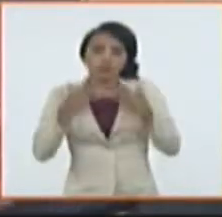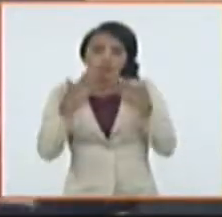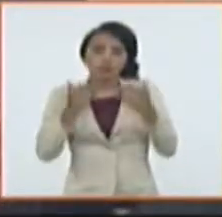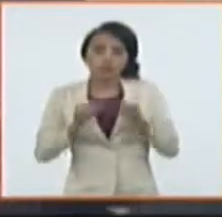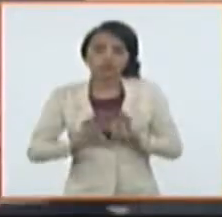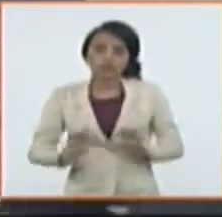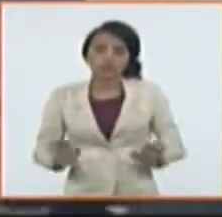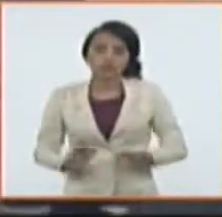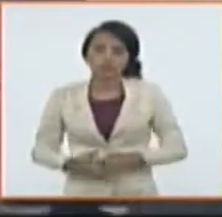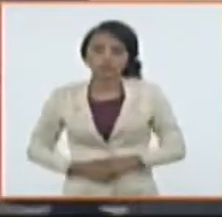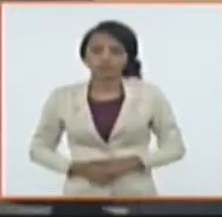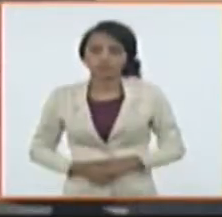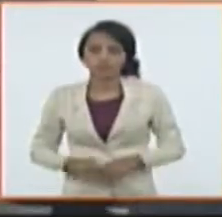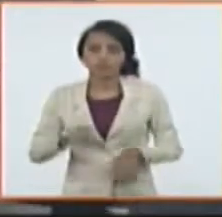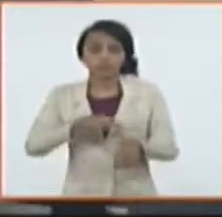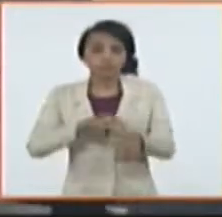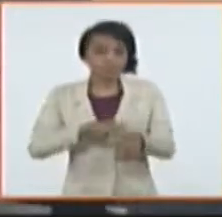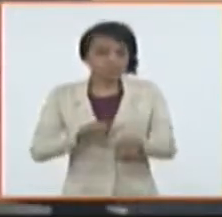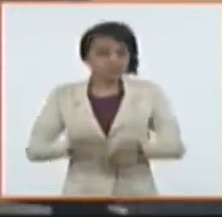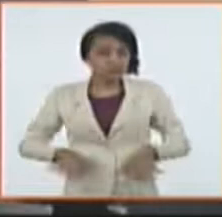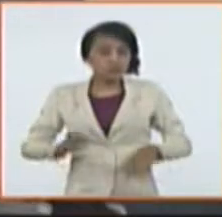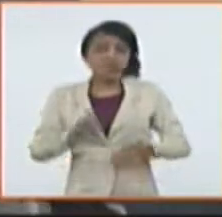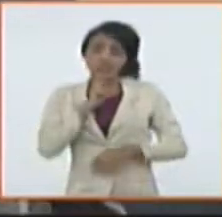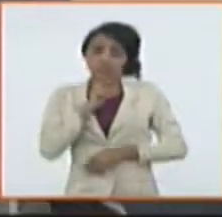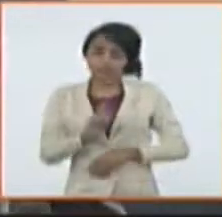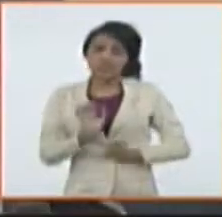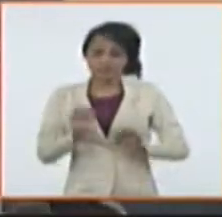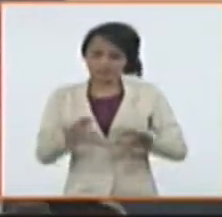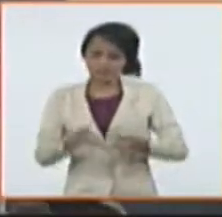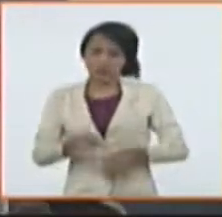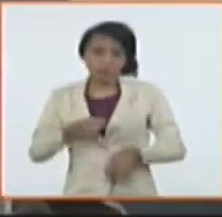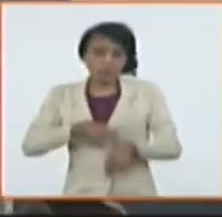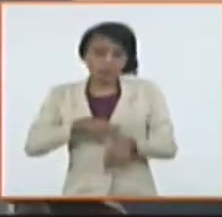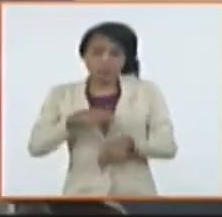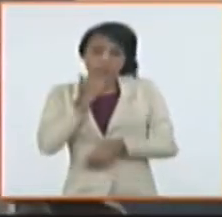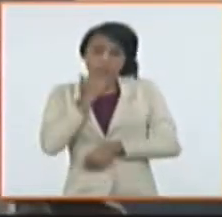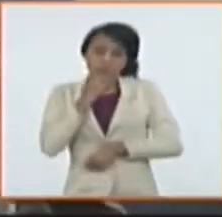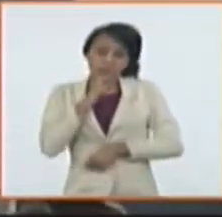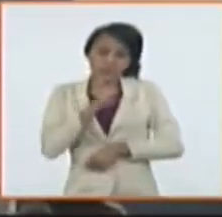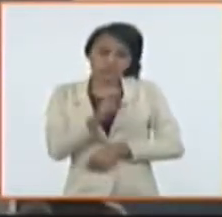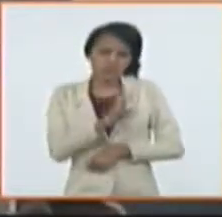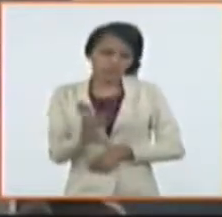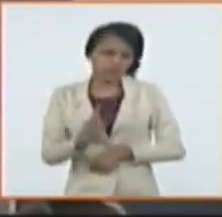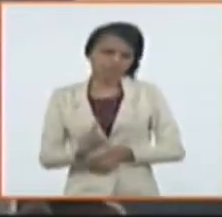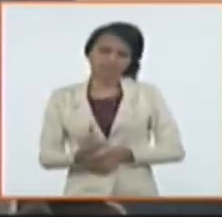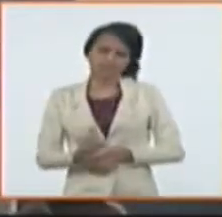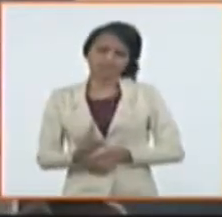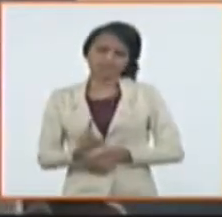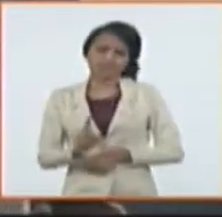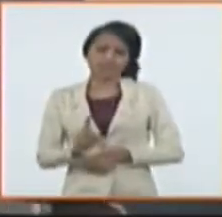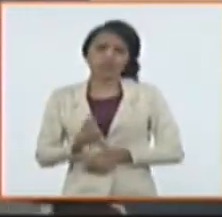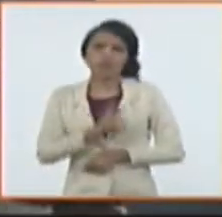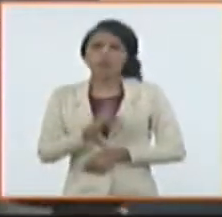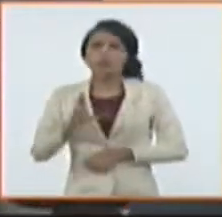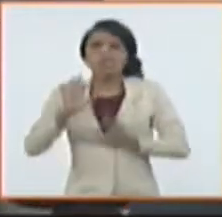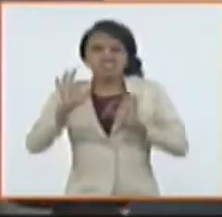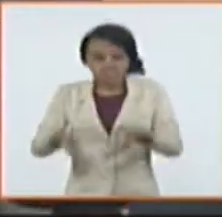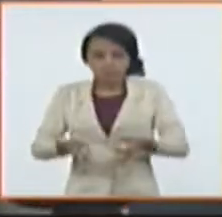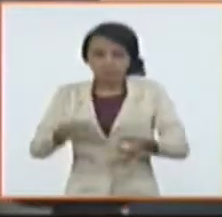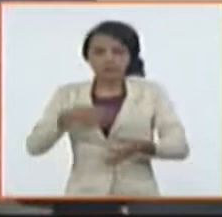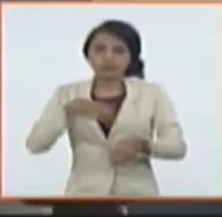¿Que el momento es difícil? Sí. ¿Que es el momento más difícil de la revolución? No. La revolución siempre ha tenido momentos